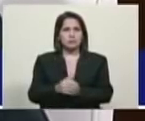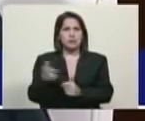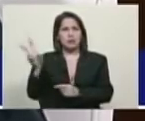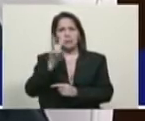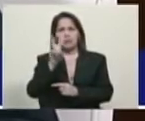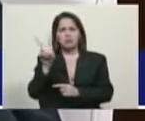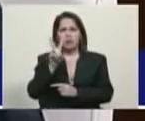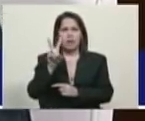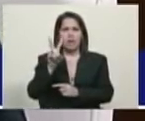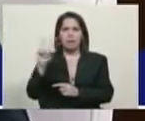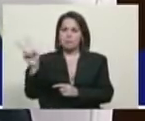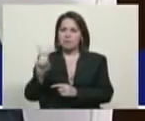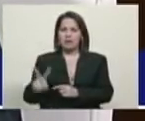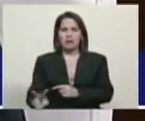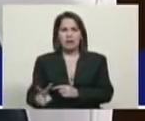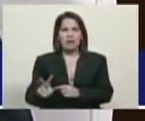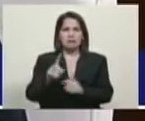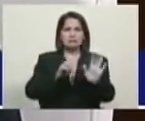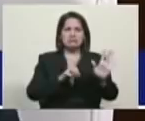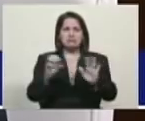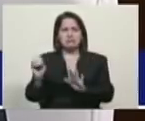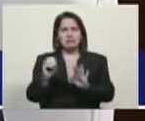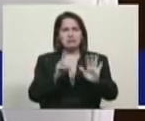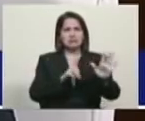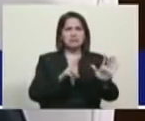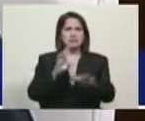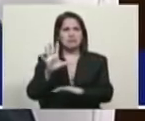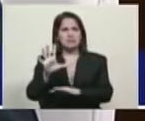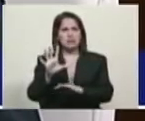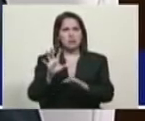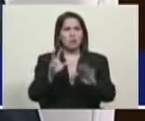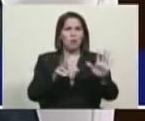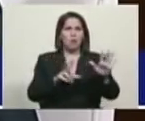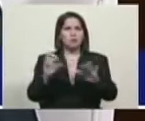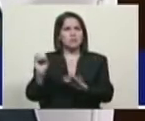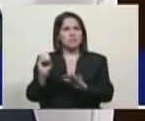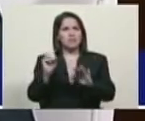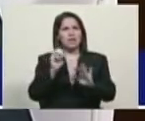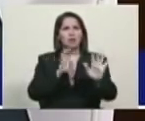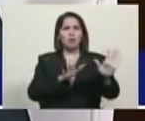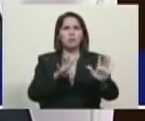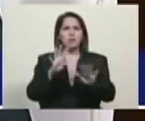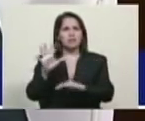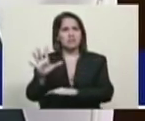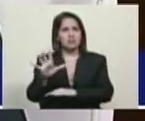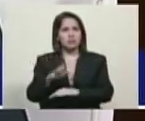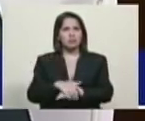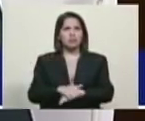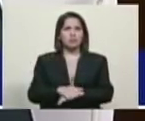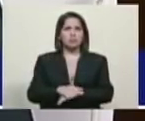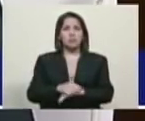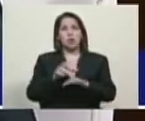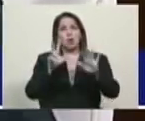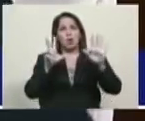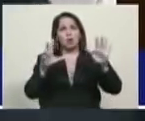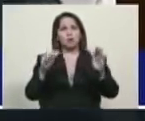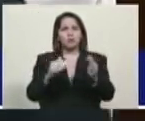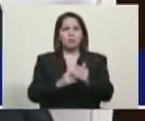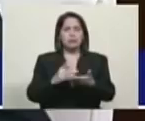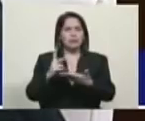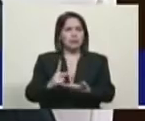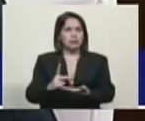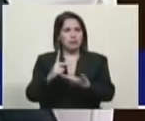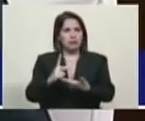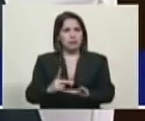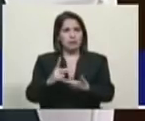Venezuela-Vietnam 60, 65, 90, 80, 90 y 95, que tienen rendimiento por encima de 8.000 kilos por hectárea, que